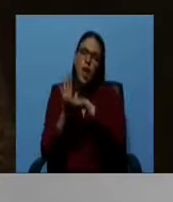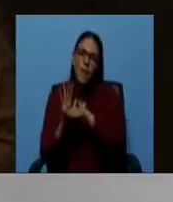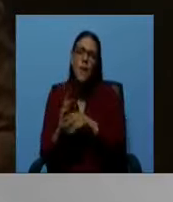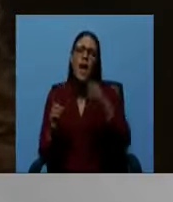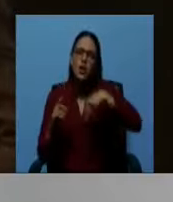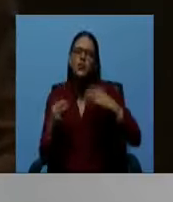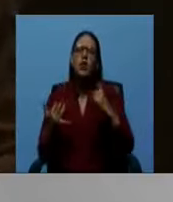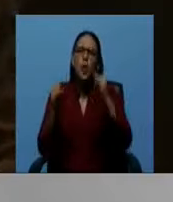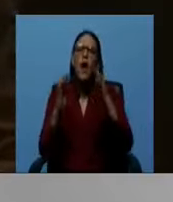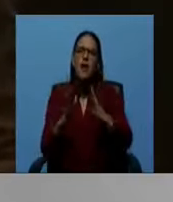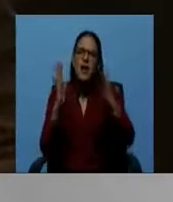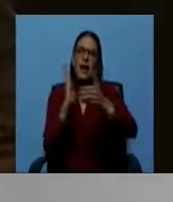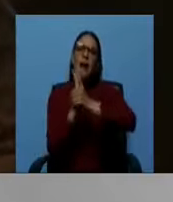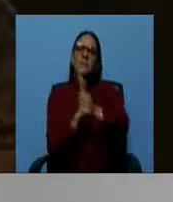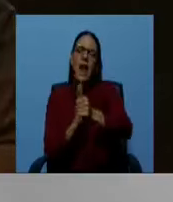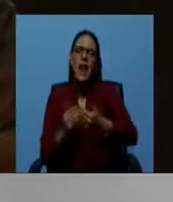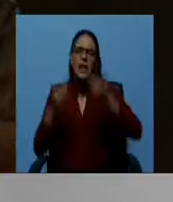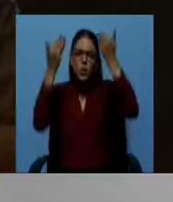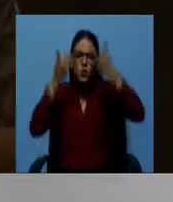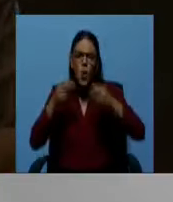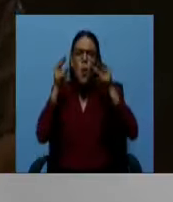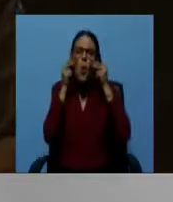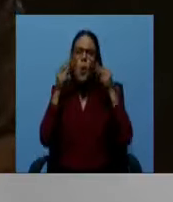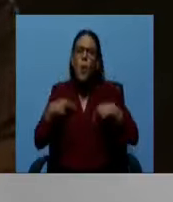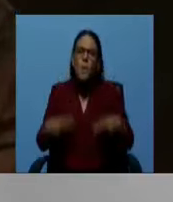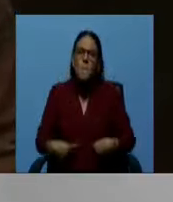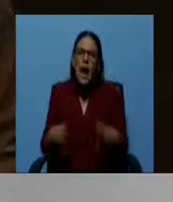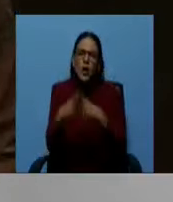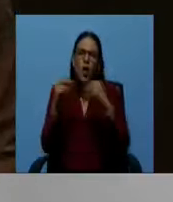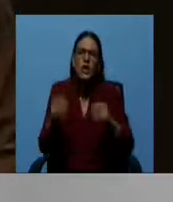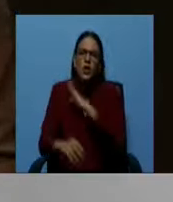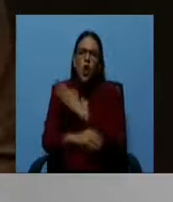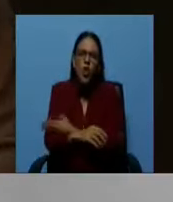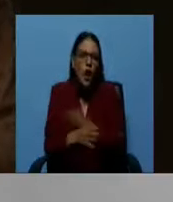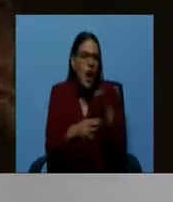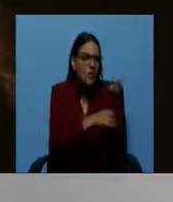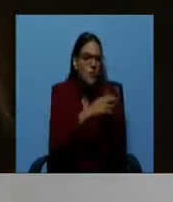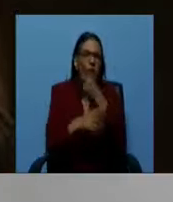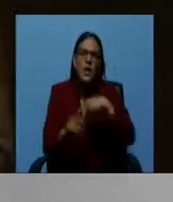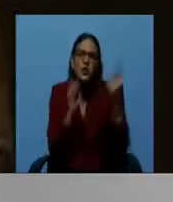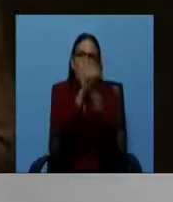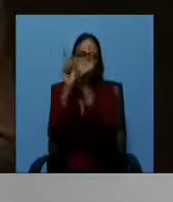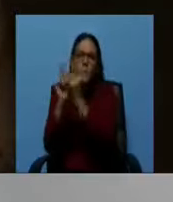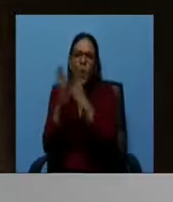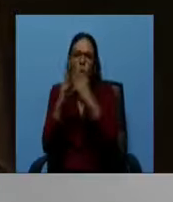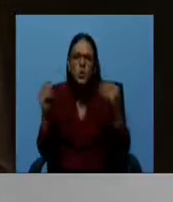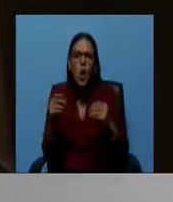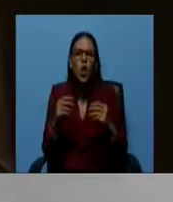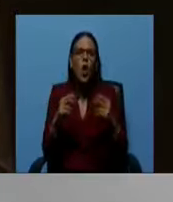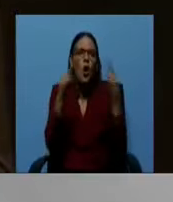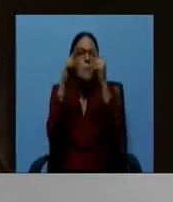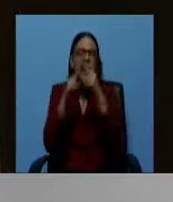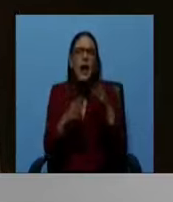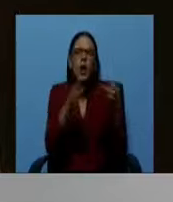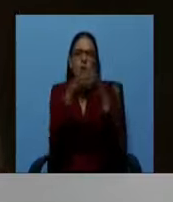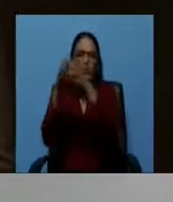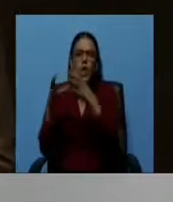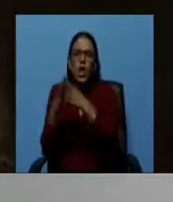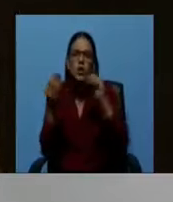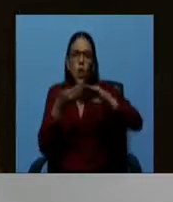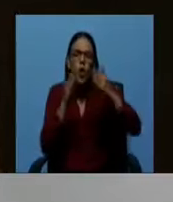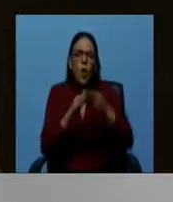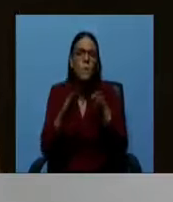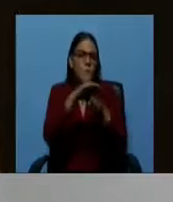enorme talento humano en toda esa fuerza que nos hemos encontrado, en todos esos colectivos que están trabajando en los